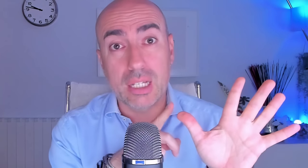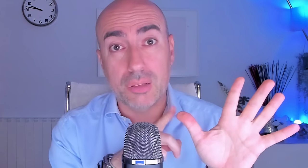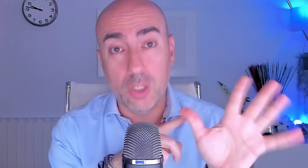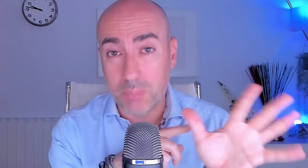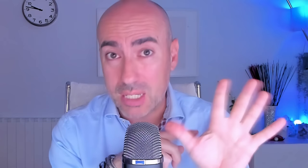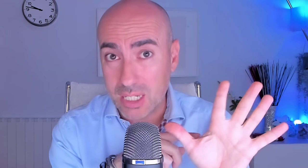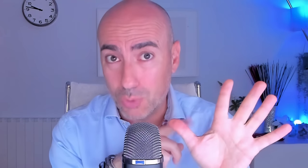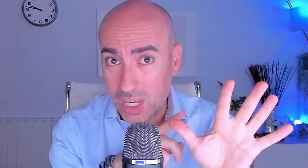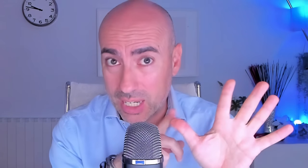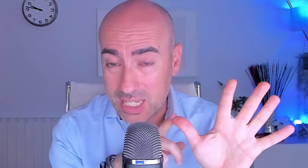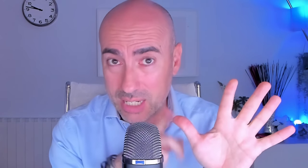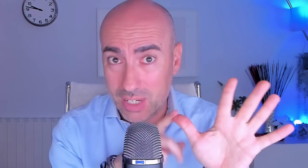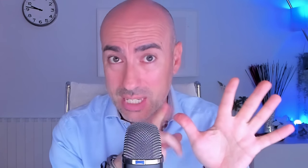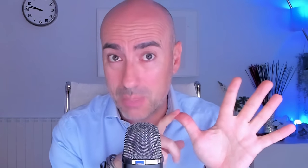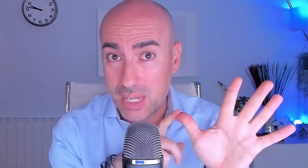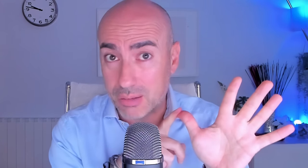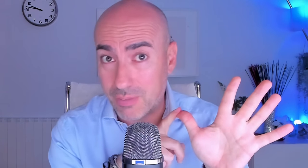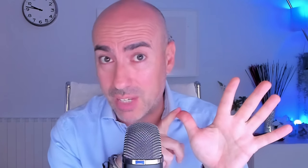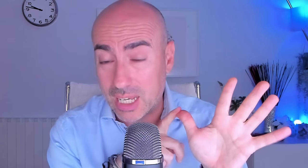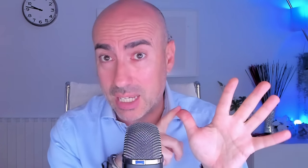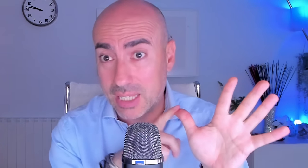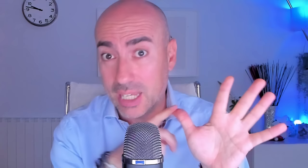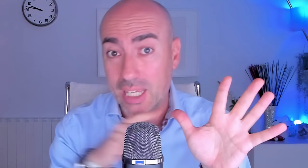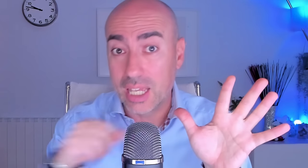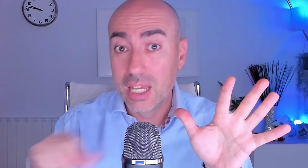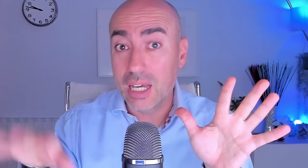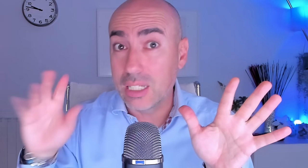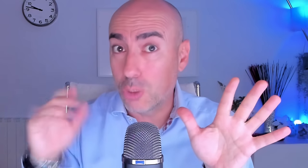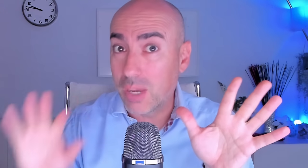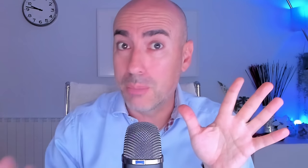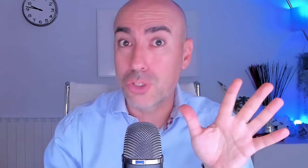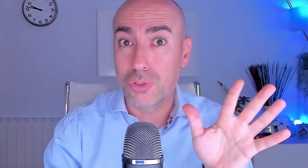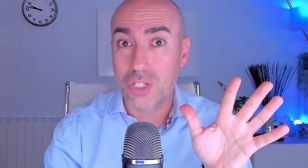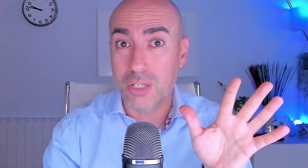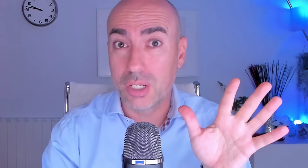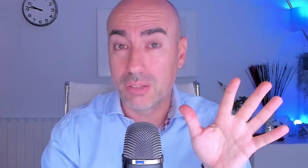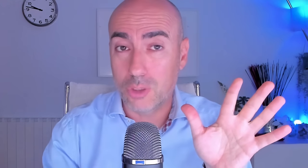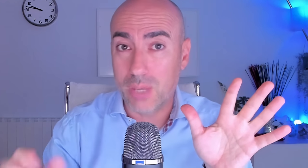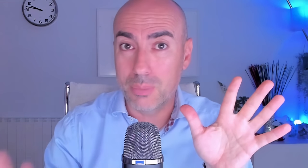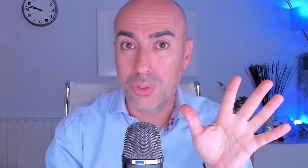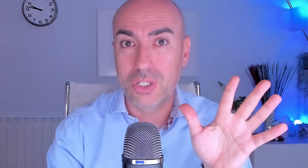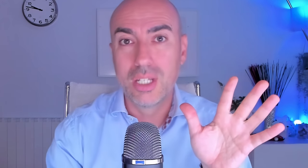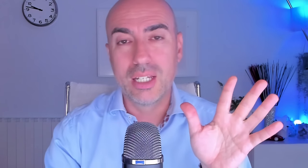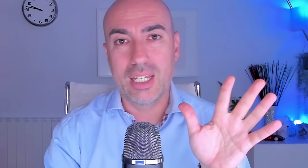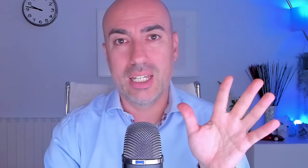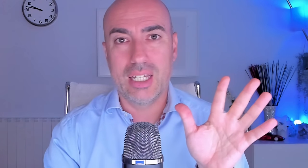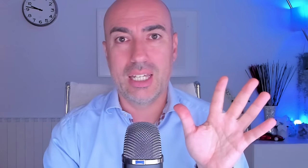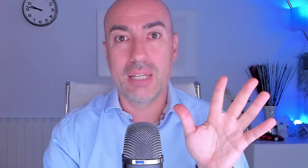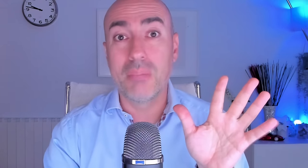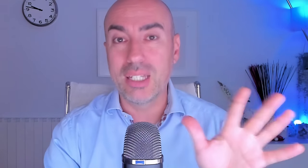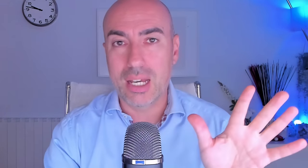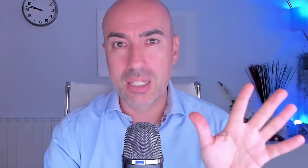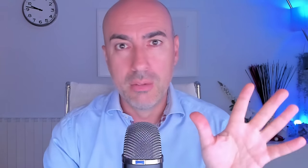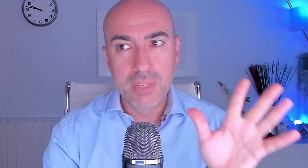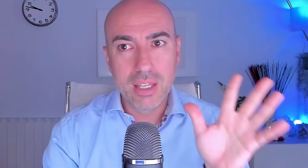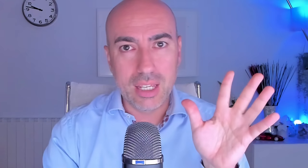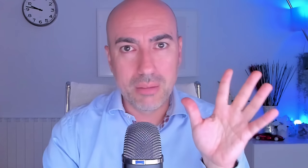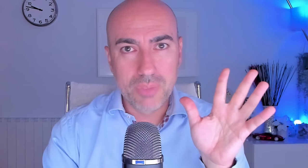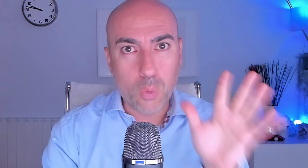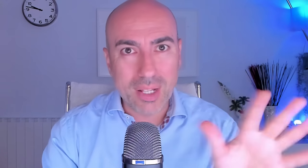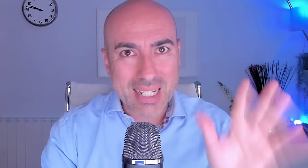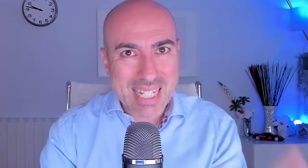una comunicación pasivo o agresiva esa amenaza velada de que ay tomaremos consecuencia tomaremos eh eh medidas